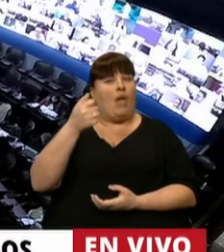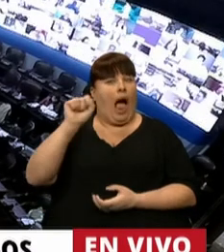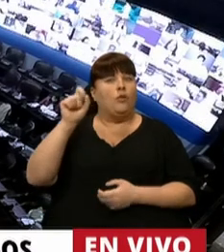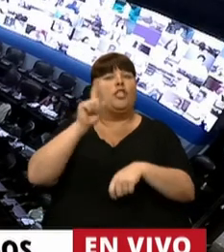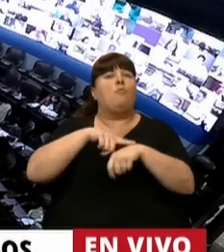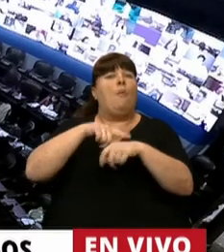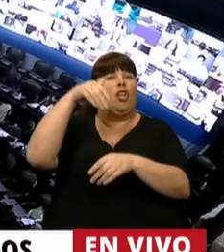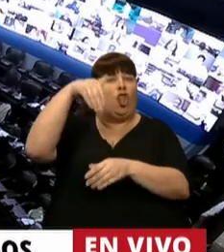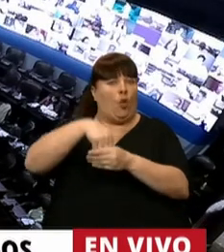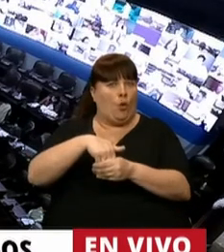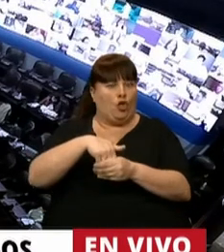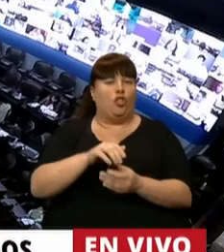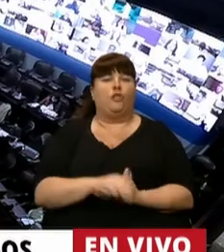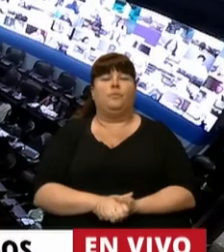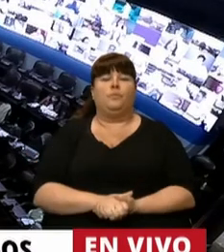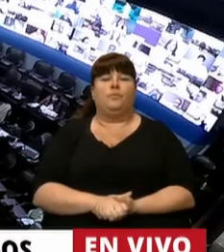Ausente a la hora de votar.